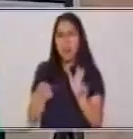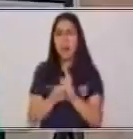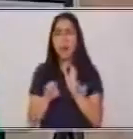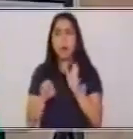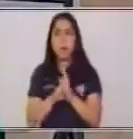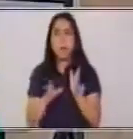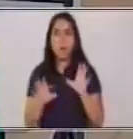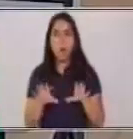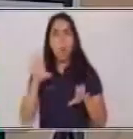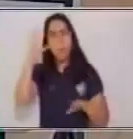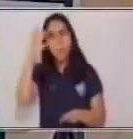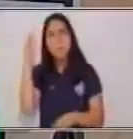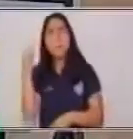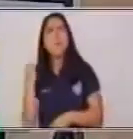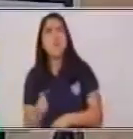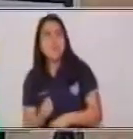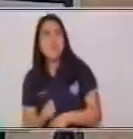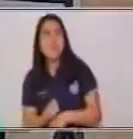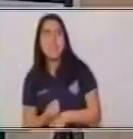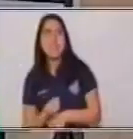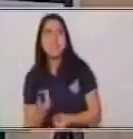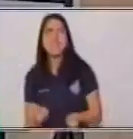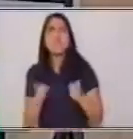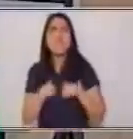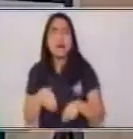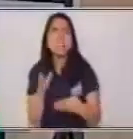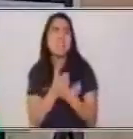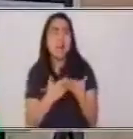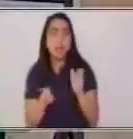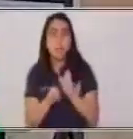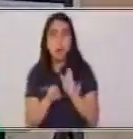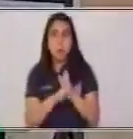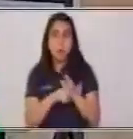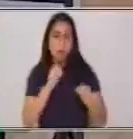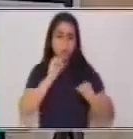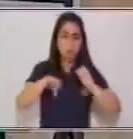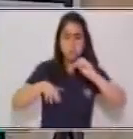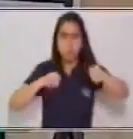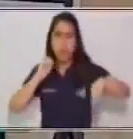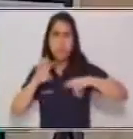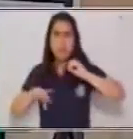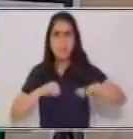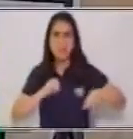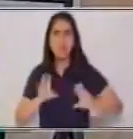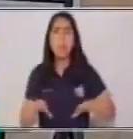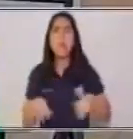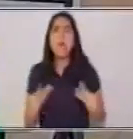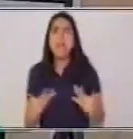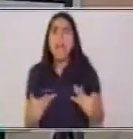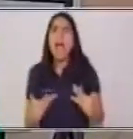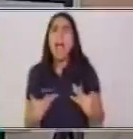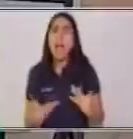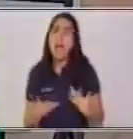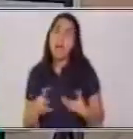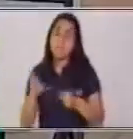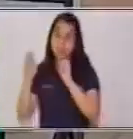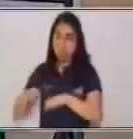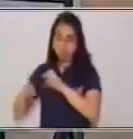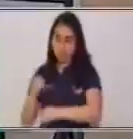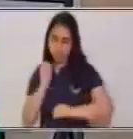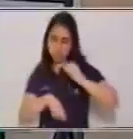va deteriorando. Este va a ser un párrafo de desarrollo de causa y efecto.